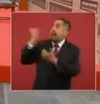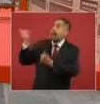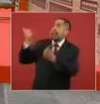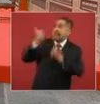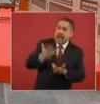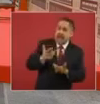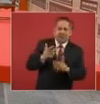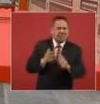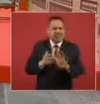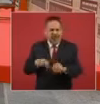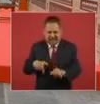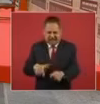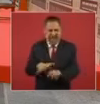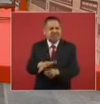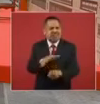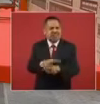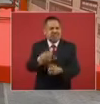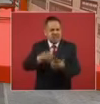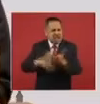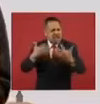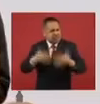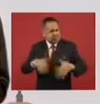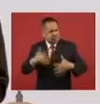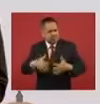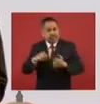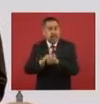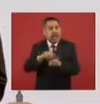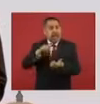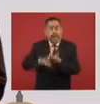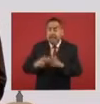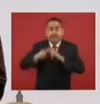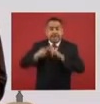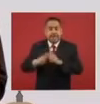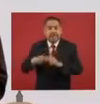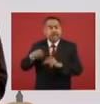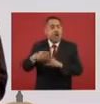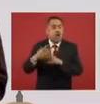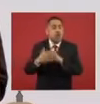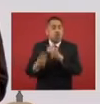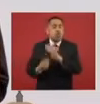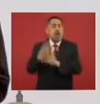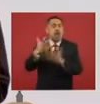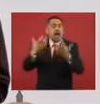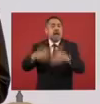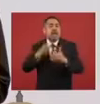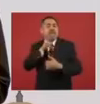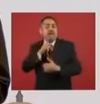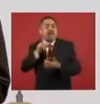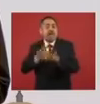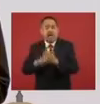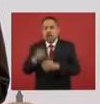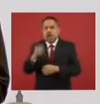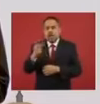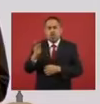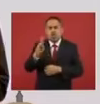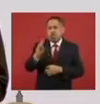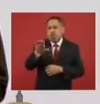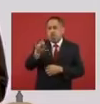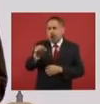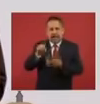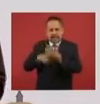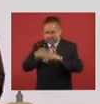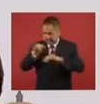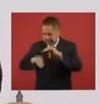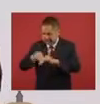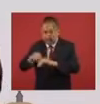del presidente Andrés Manuel López Obrador. Uno, concentración de poder y concentración de recursos. ¿Sí?